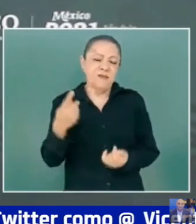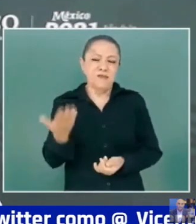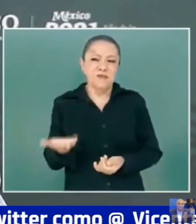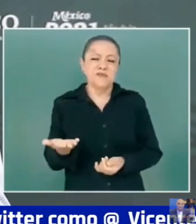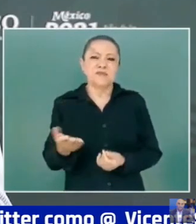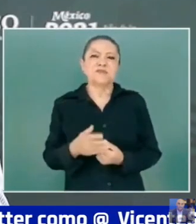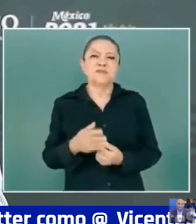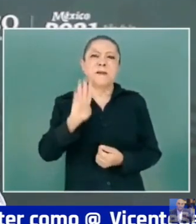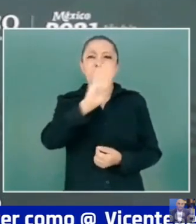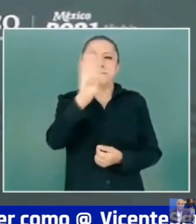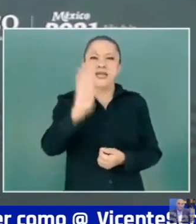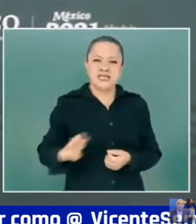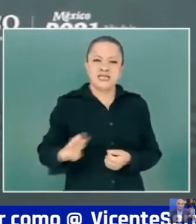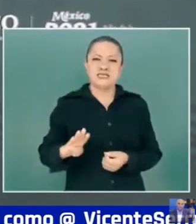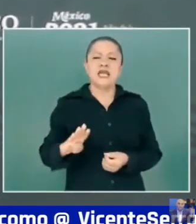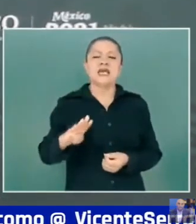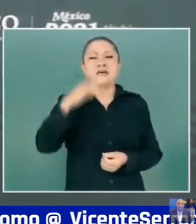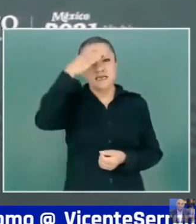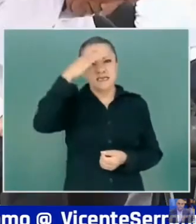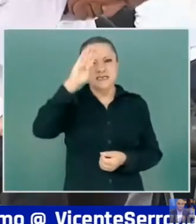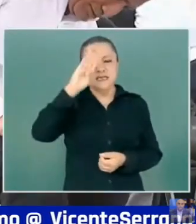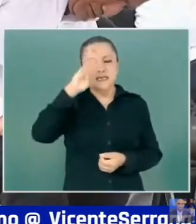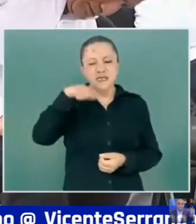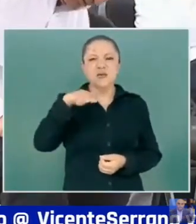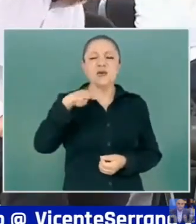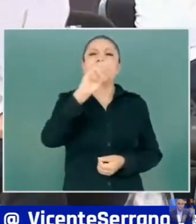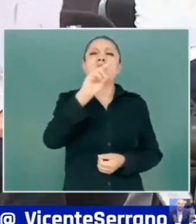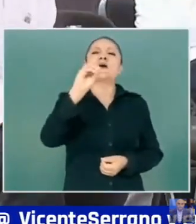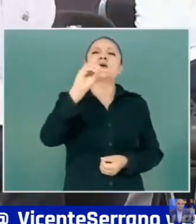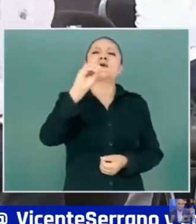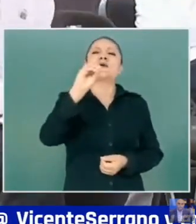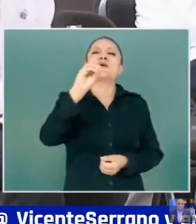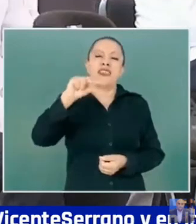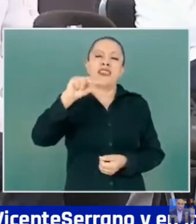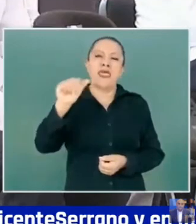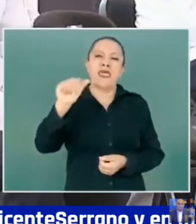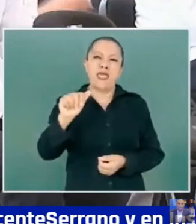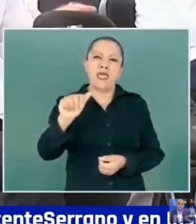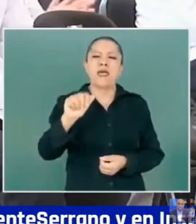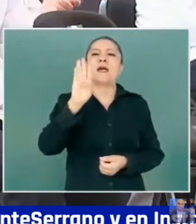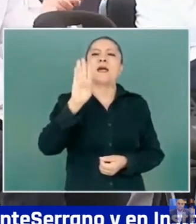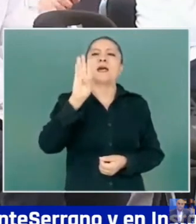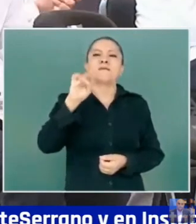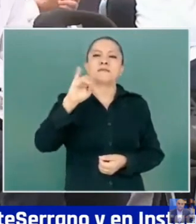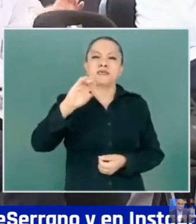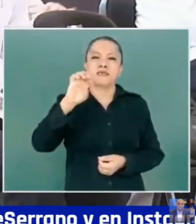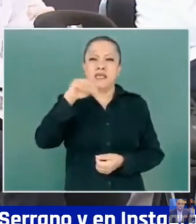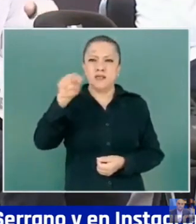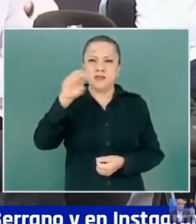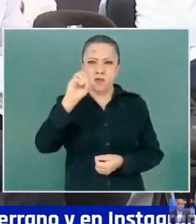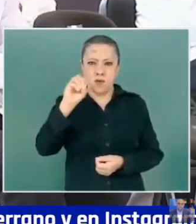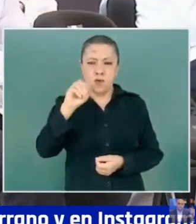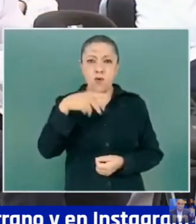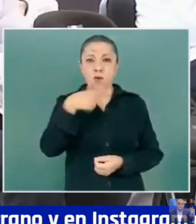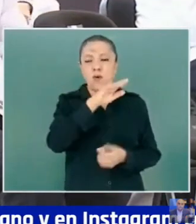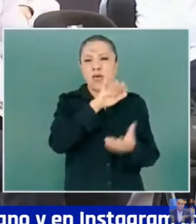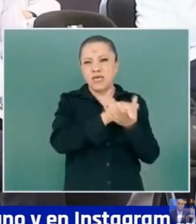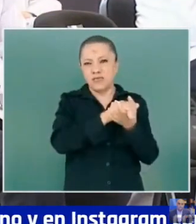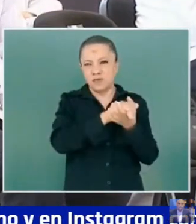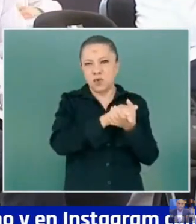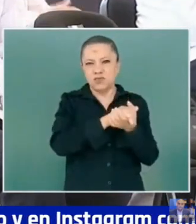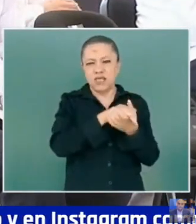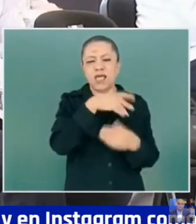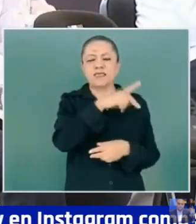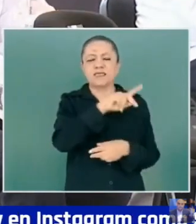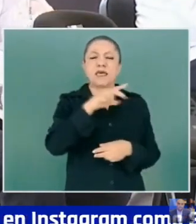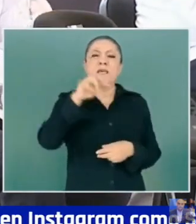en la producción. Muy bien, muchas gracias, Ricardo Sevilla, y vámonos inmediatamente hasta Jojutla, Morelos, en donde me dicen